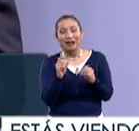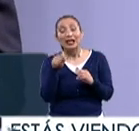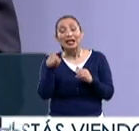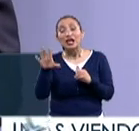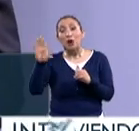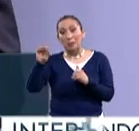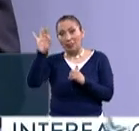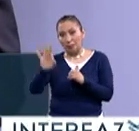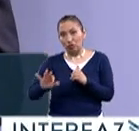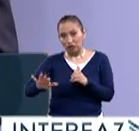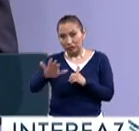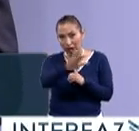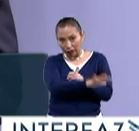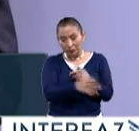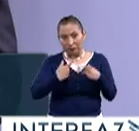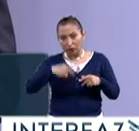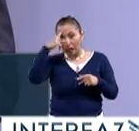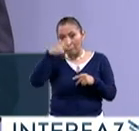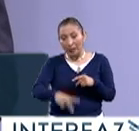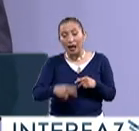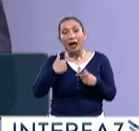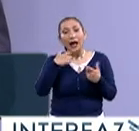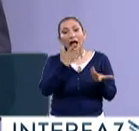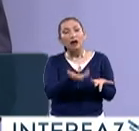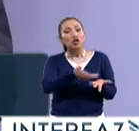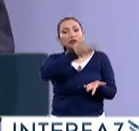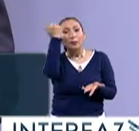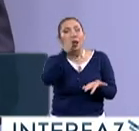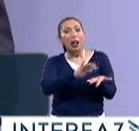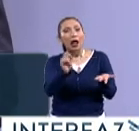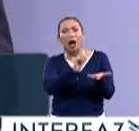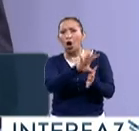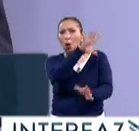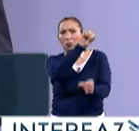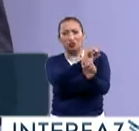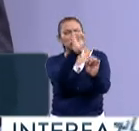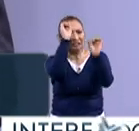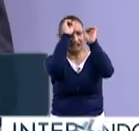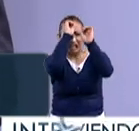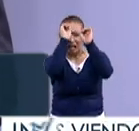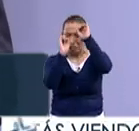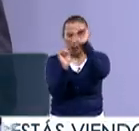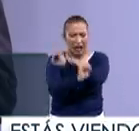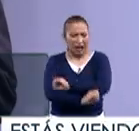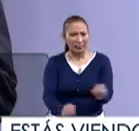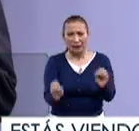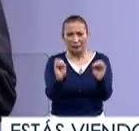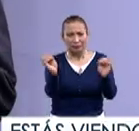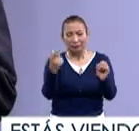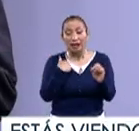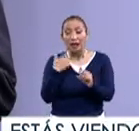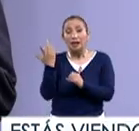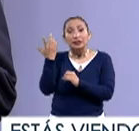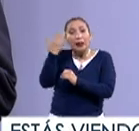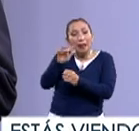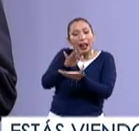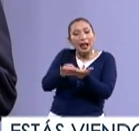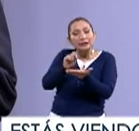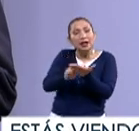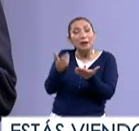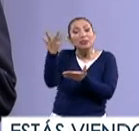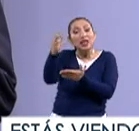el 90% de los mexicanos eran analfabetos totales. Y solo eran alfabetos